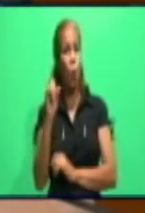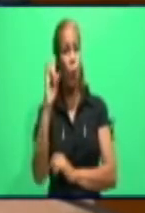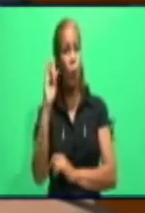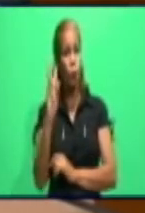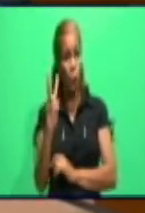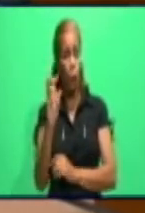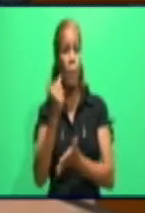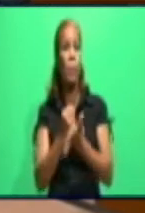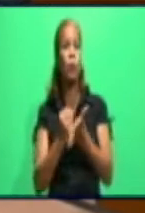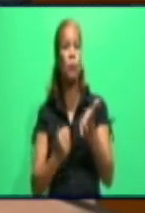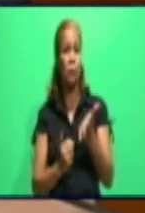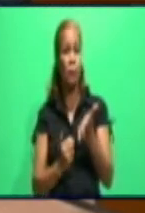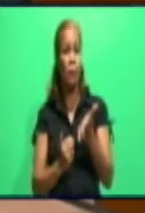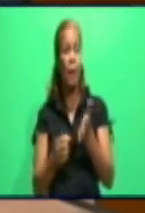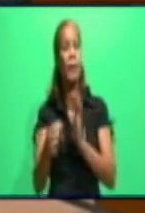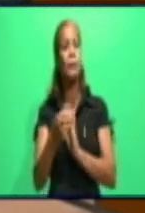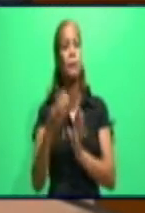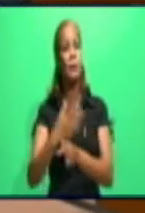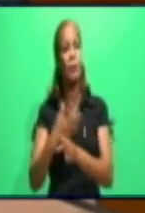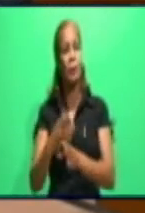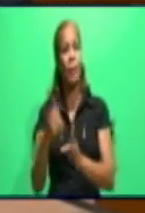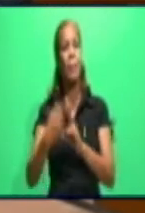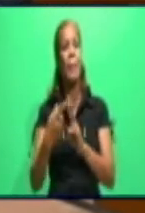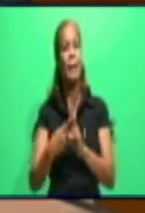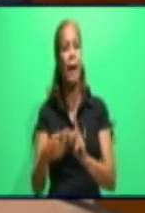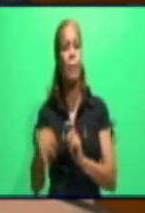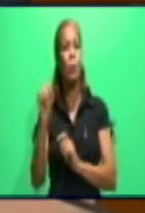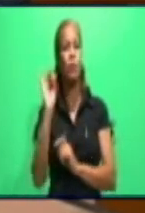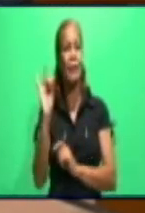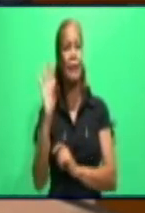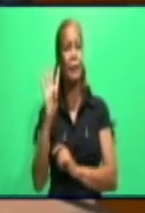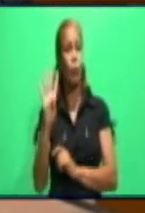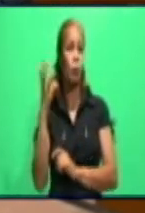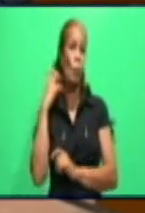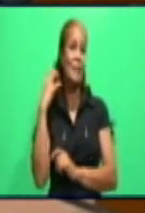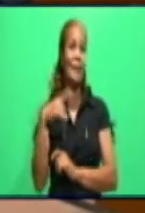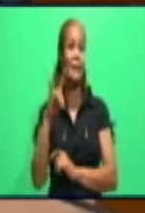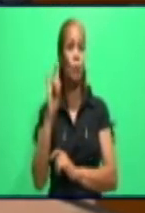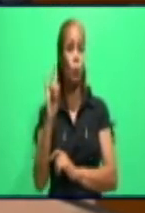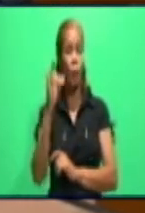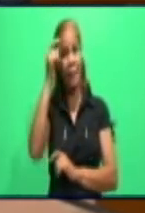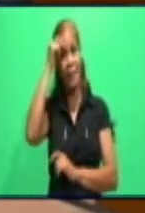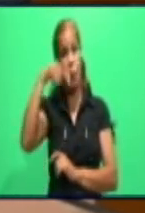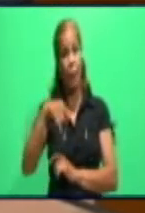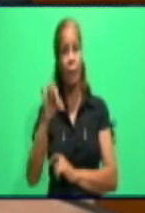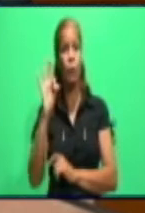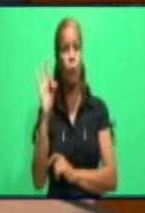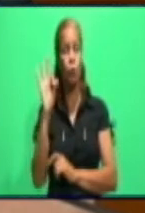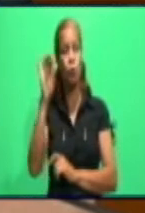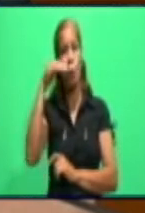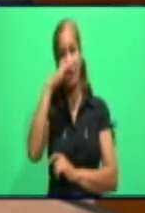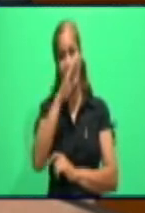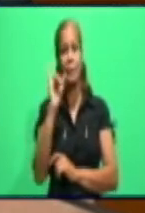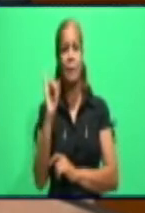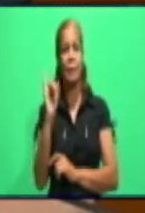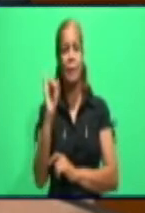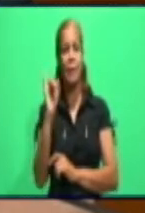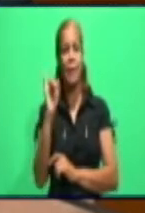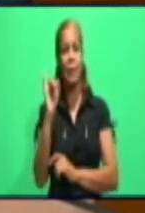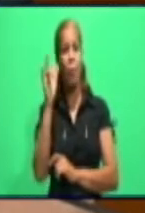perteneciente a los municipios vayamos con 74 manzanillo 9 jiguaní 8 guisa 6 voy a arriba 3 y